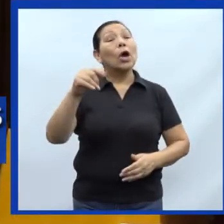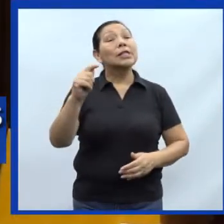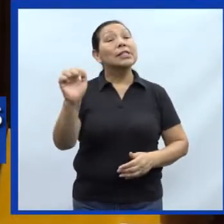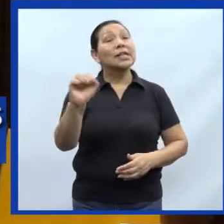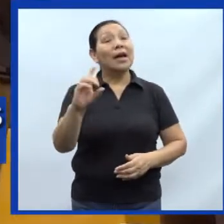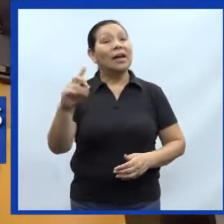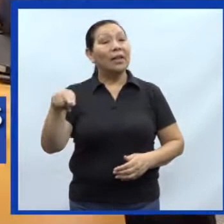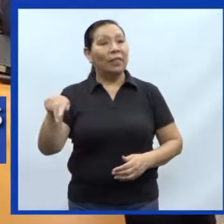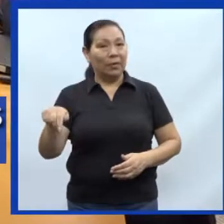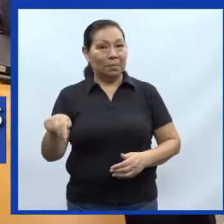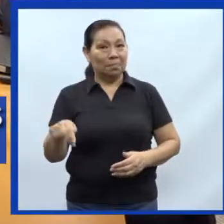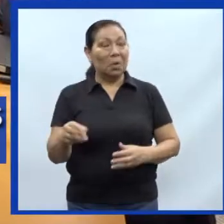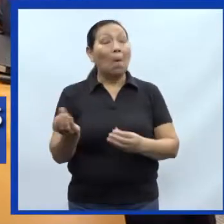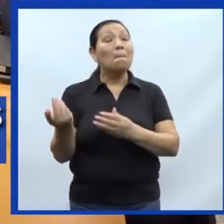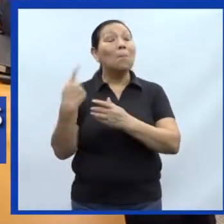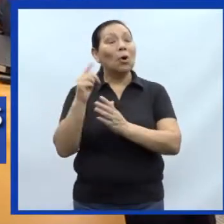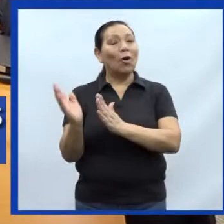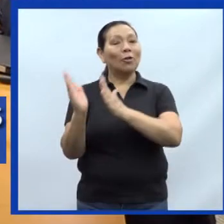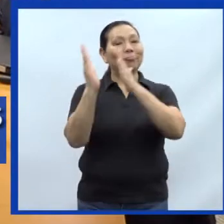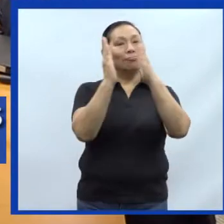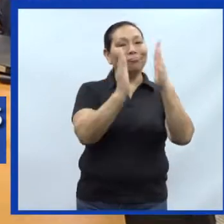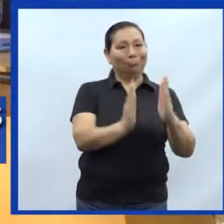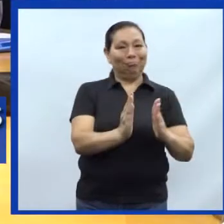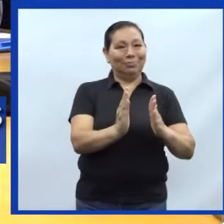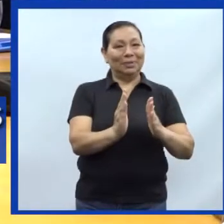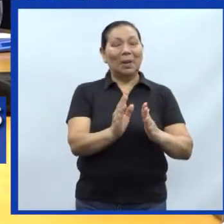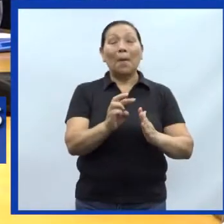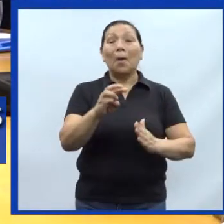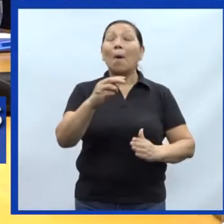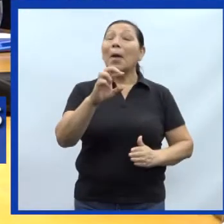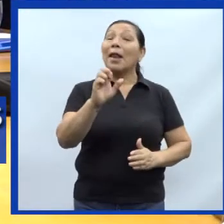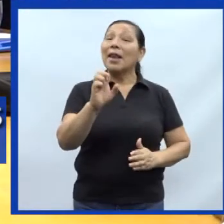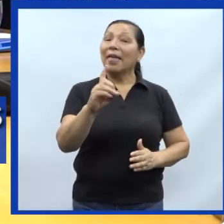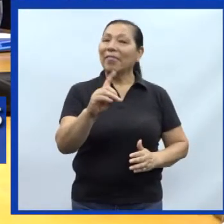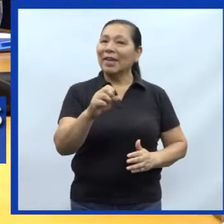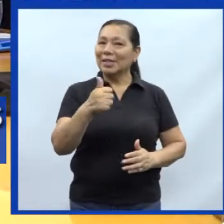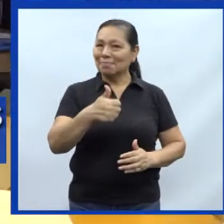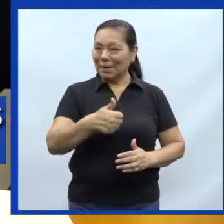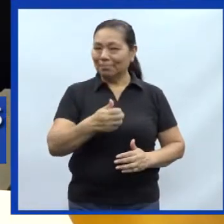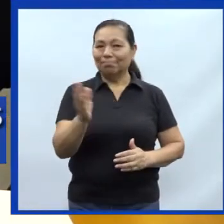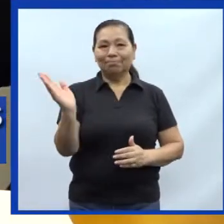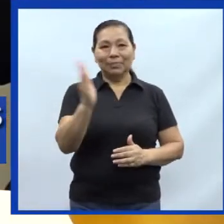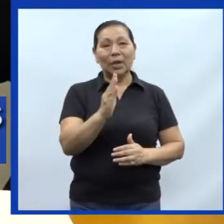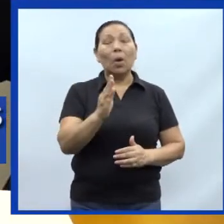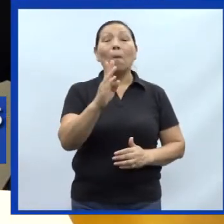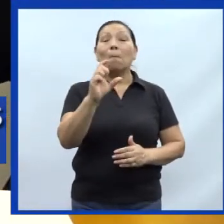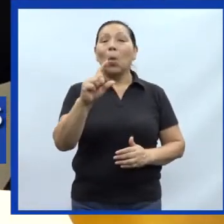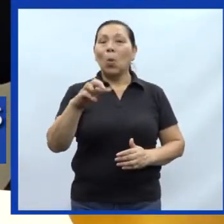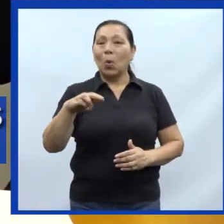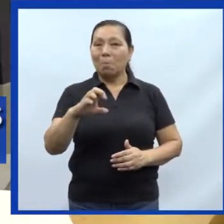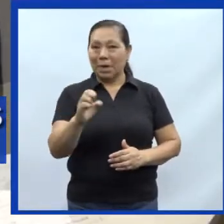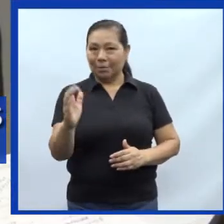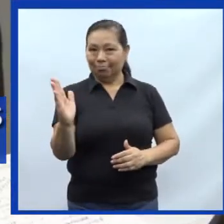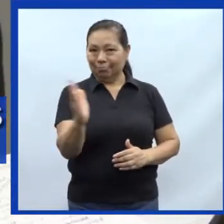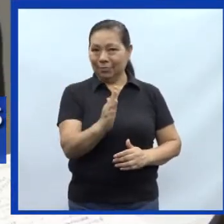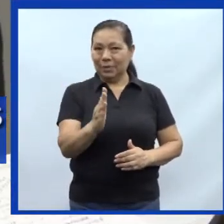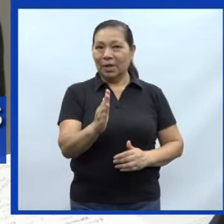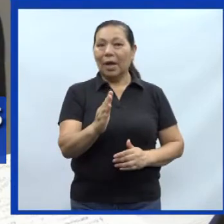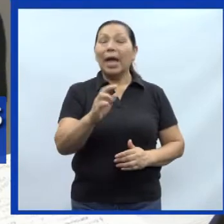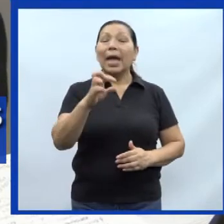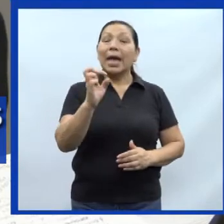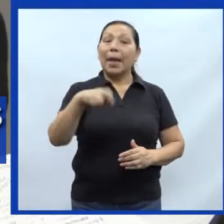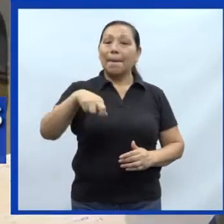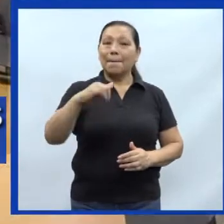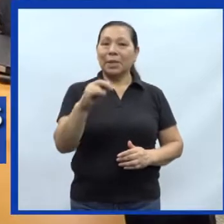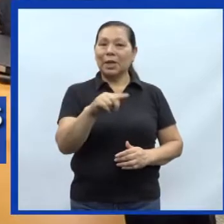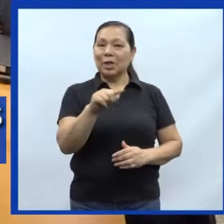Ardón de Taboada. En tanto, los magistrados Marianela Ledesma Narváez, Ernesto Blume Fortini y Eloy